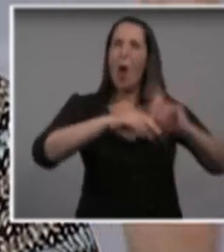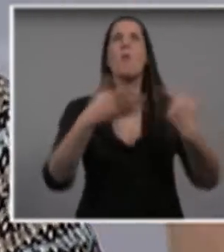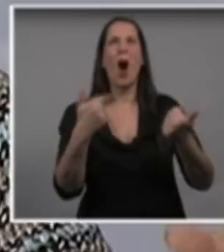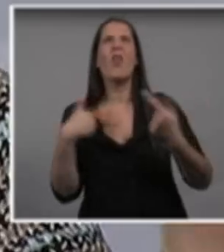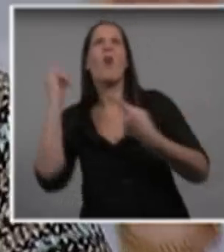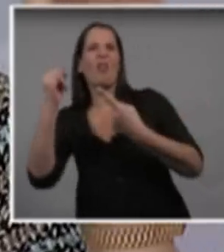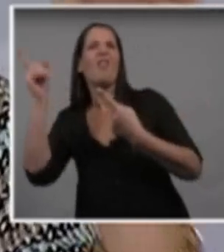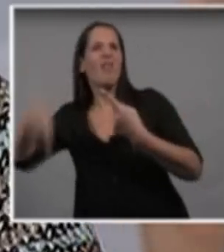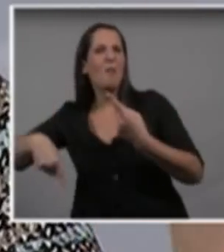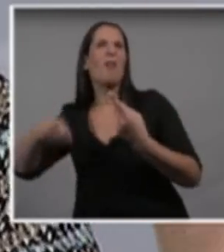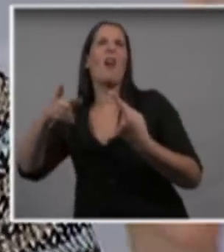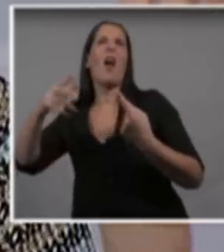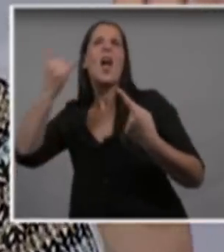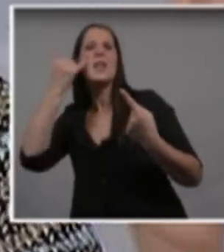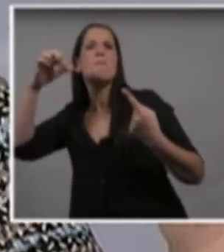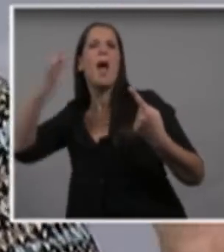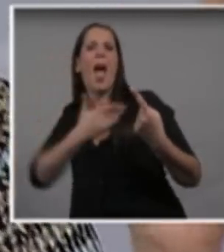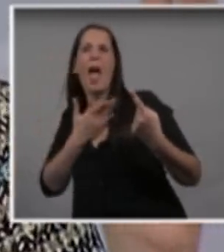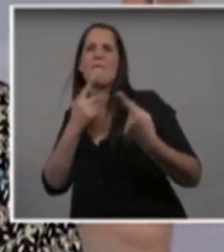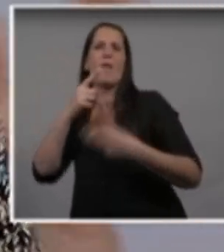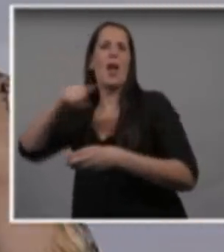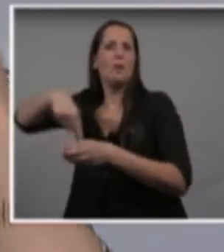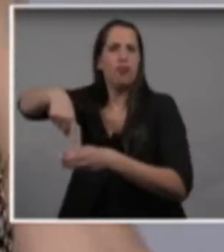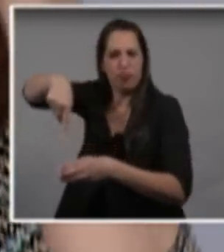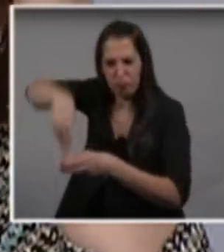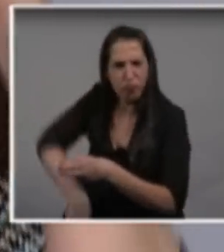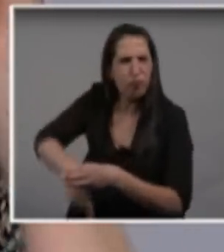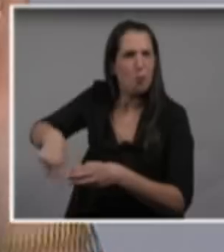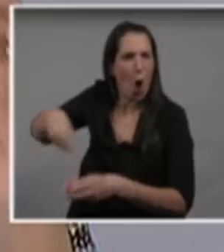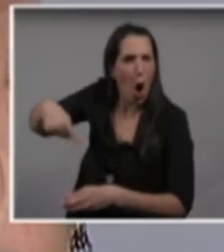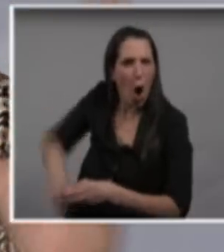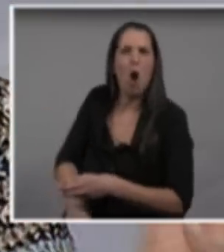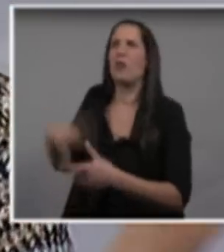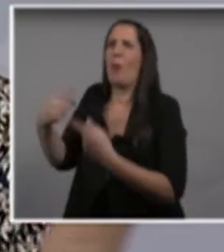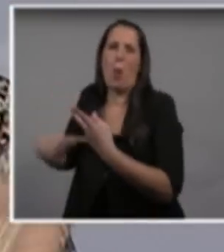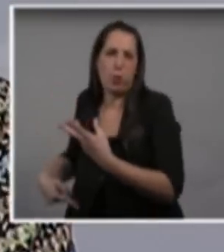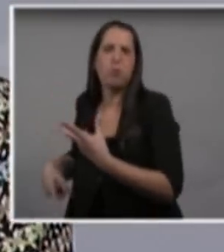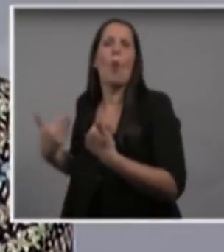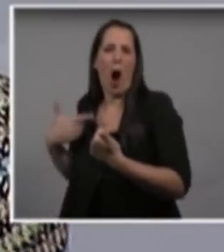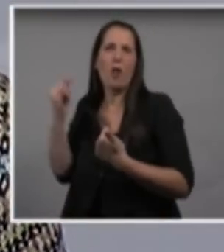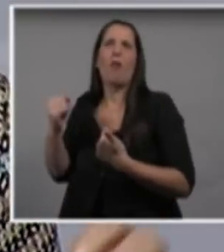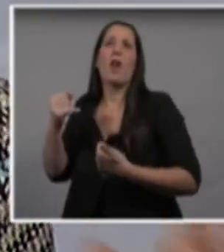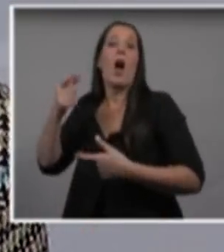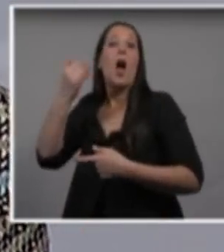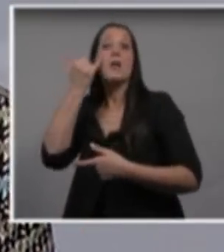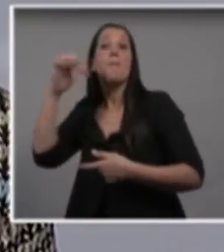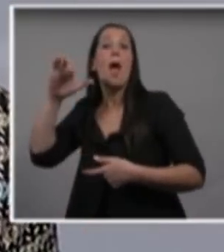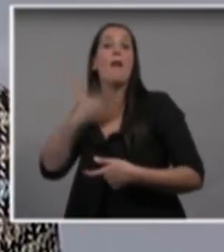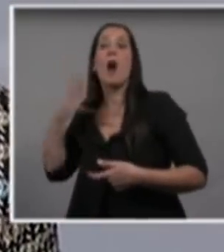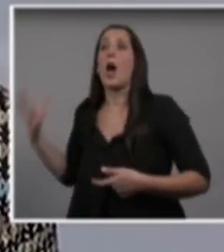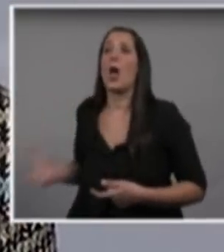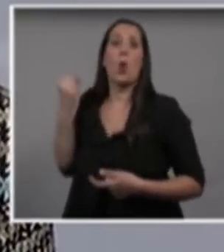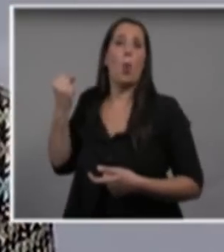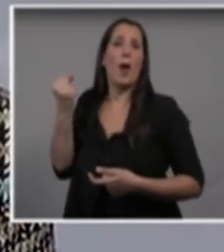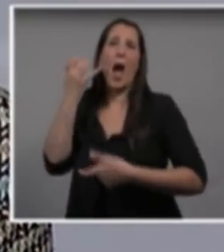de perforación, de equipos que hemos logrado. Luego, de que recuperamos YPF, de los 106 vuelos